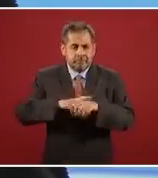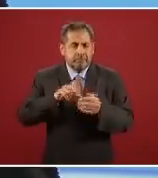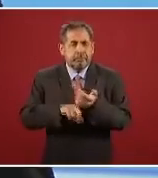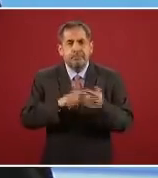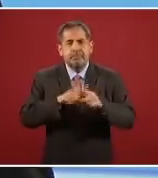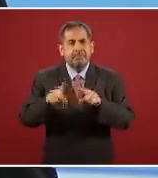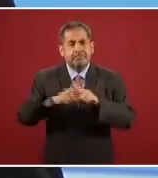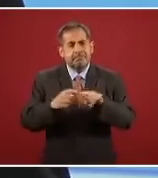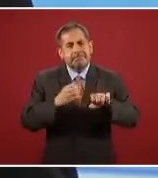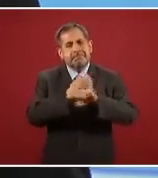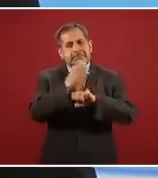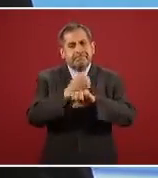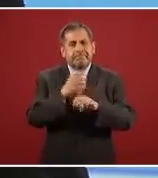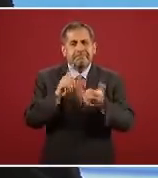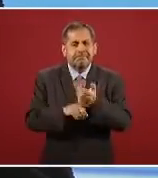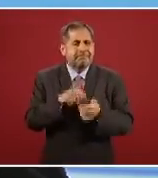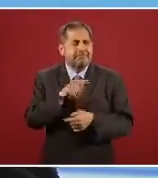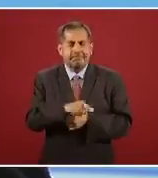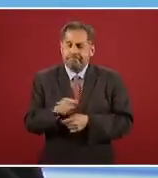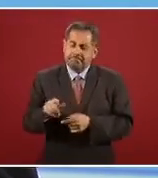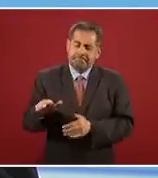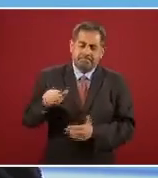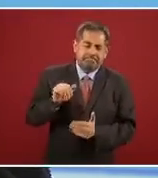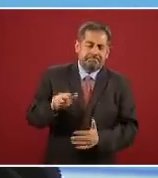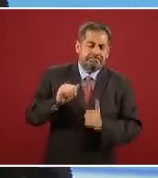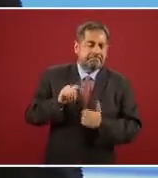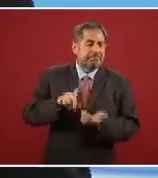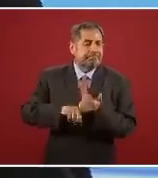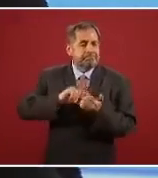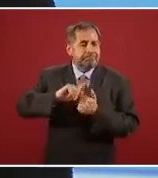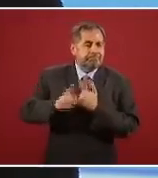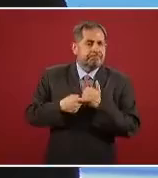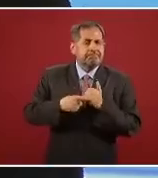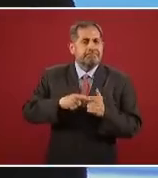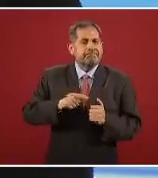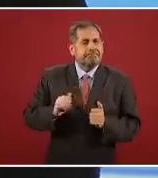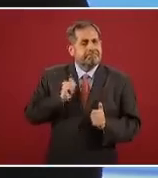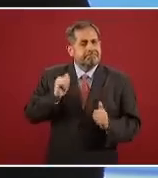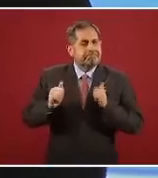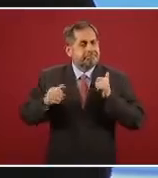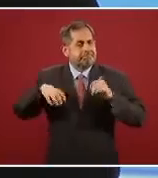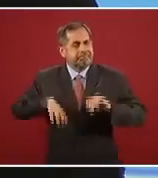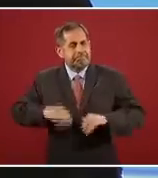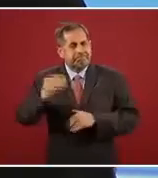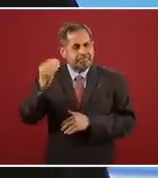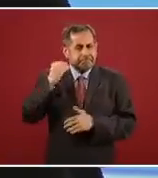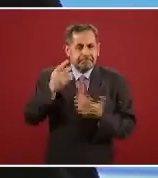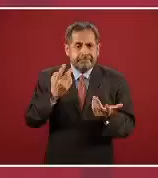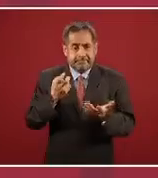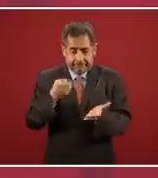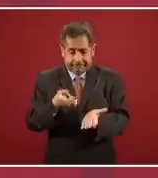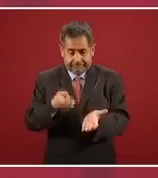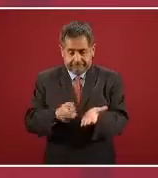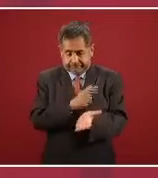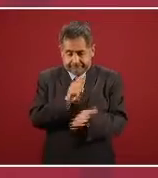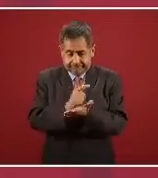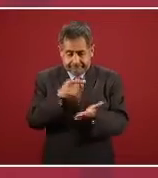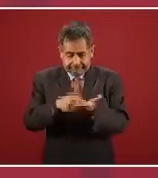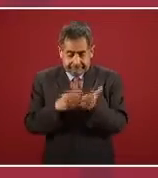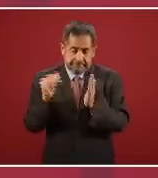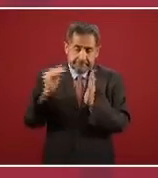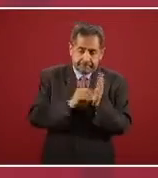entidades federativas que son los que reciben los beneficios de los actos de corrupción. El objetivo central con estas reformas es poder identificar a